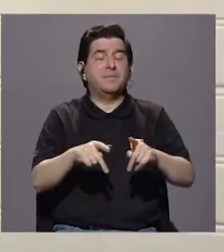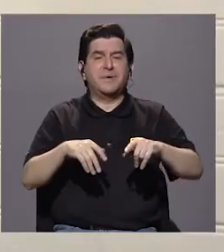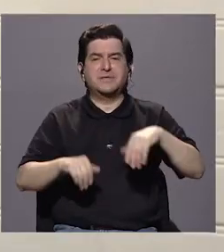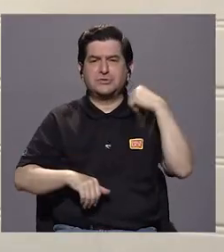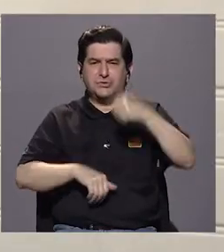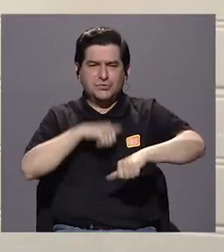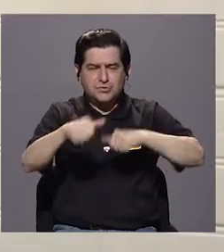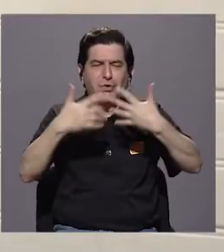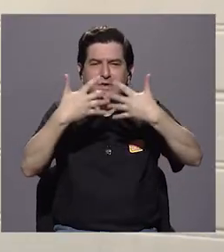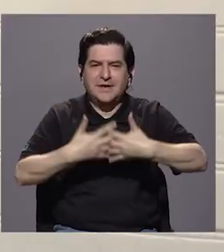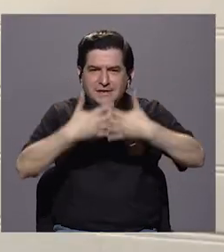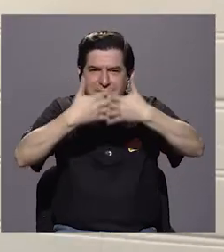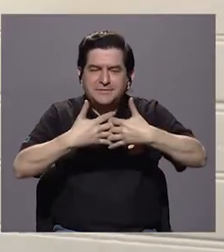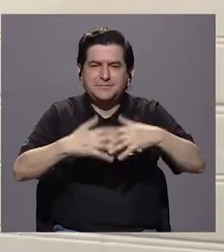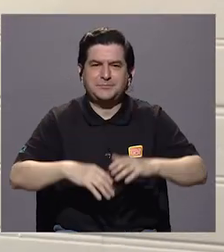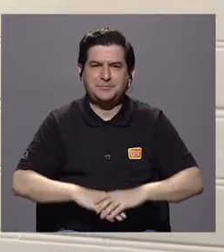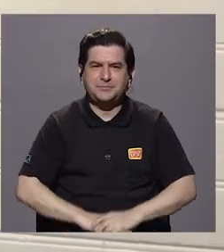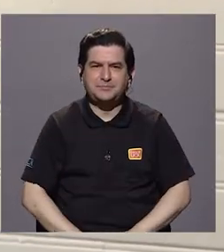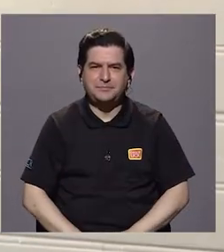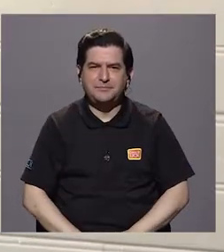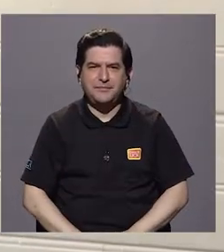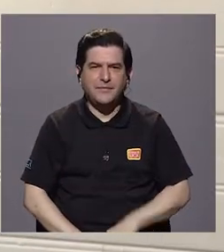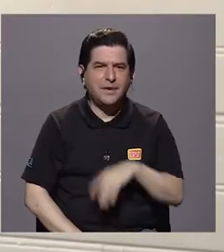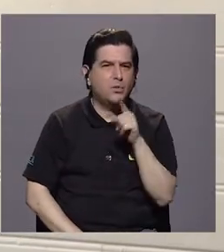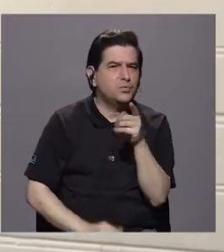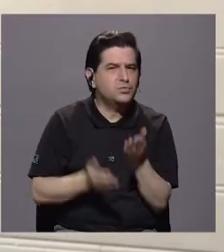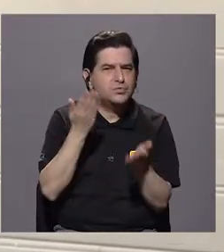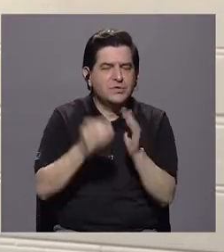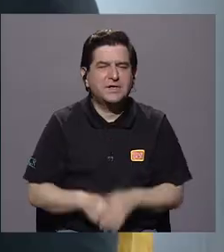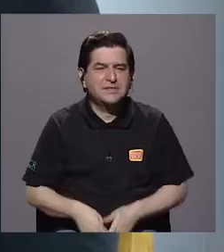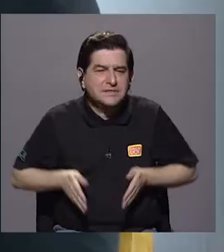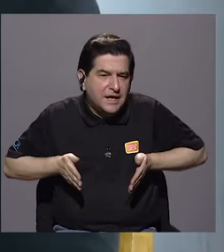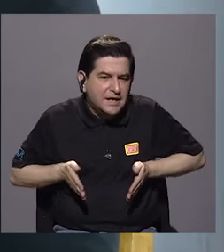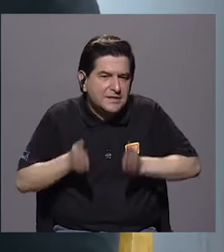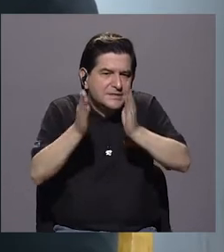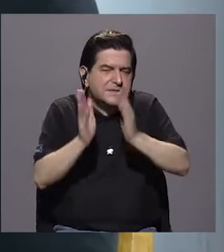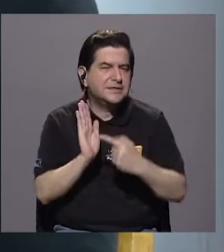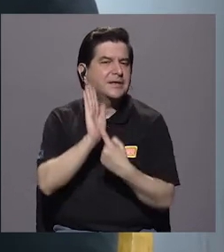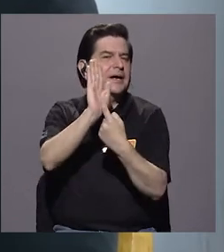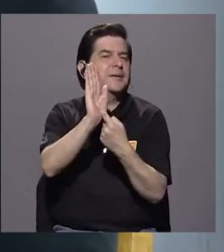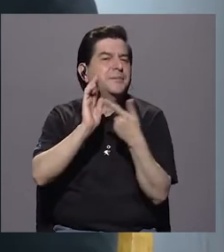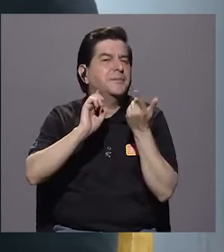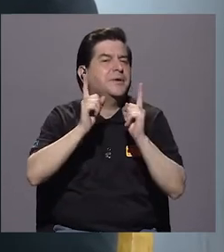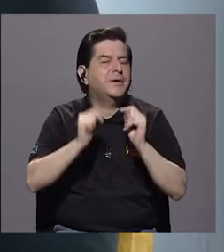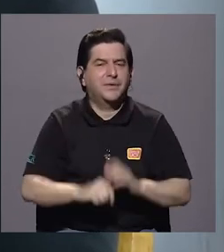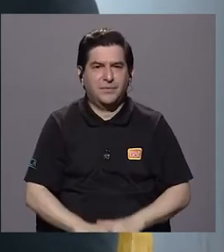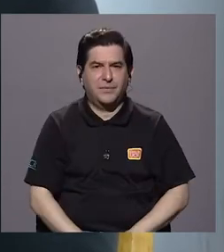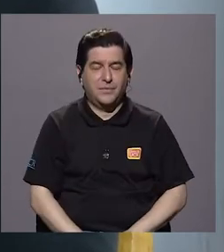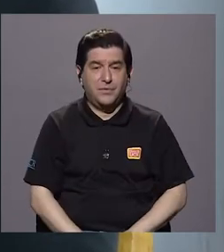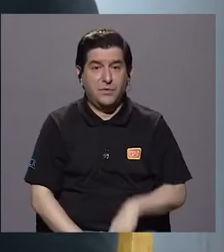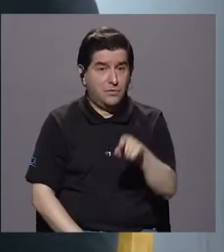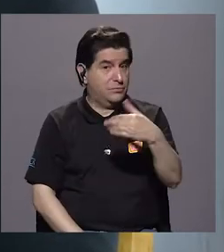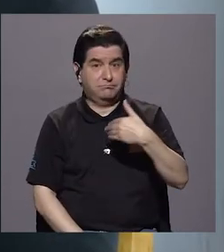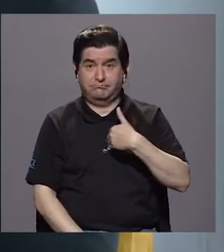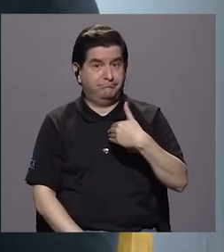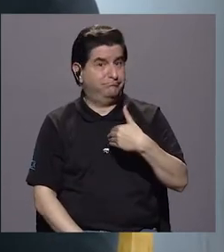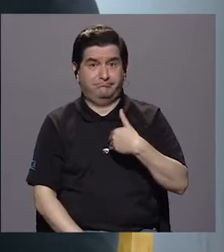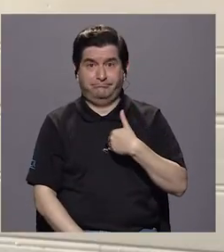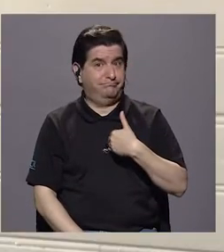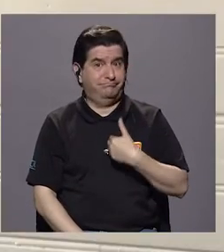me gustaría que nos dé un poco una hoja de ruta en eso, porque claramente usted no tenía, a